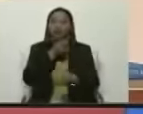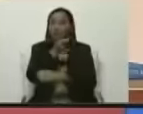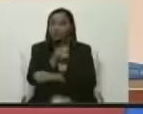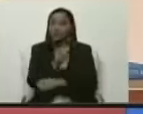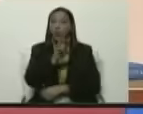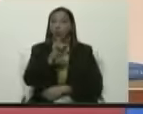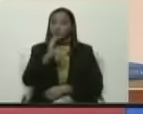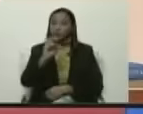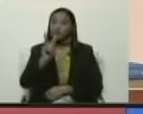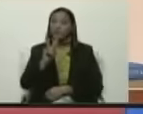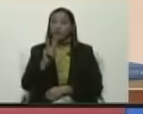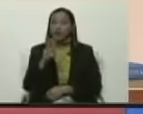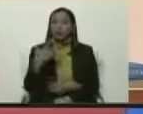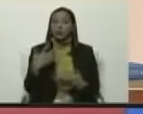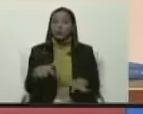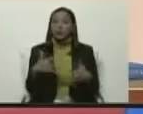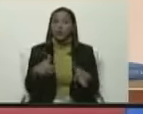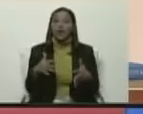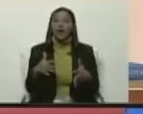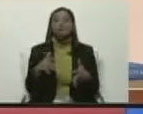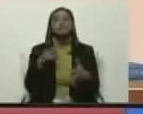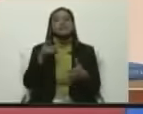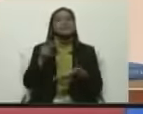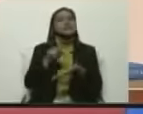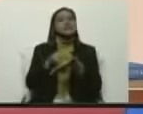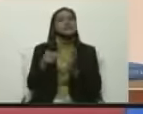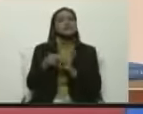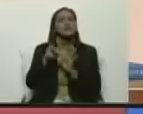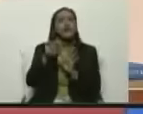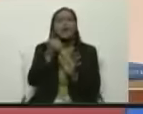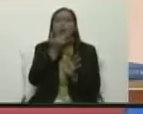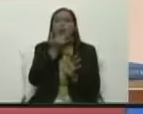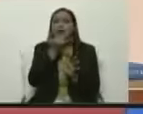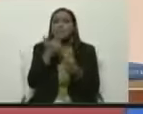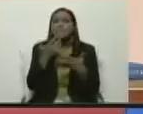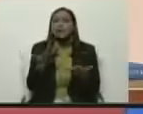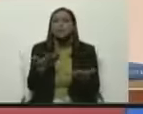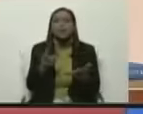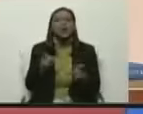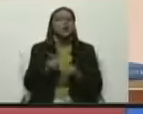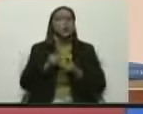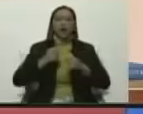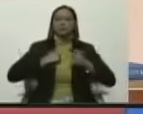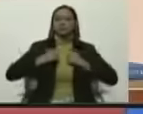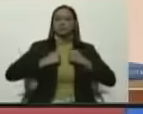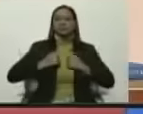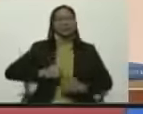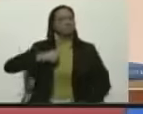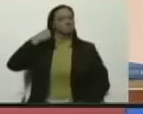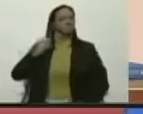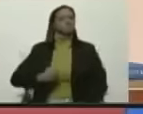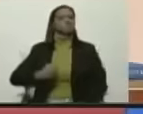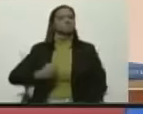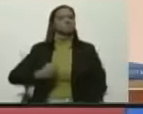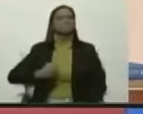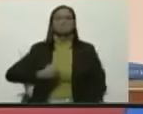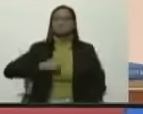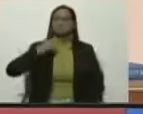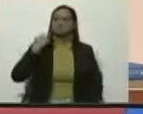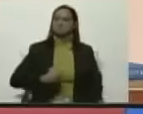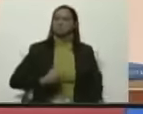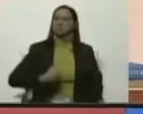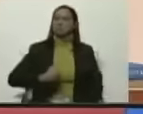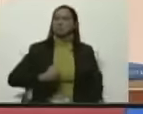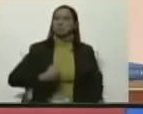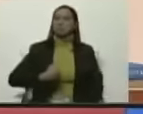Eso tiene mucho que ver con la arrogancia. Lo que ocurrió ahí tiene que ver con la arrogancia, ¿ves? Con aquello de decir,